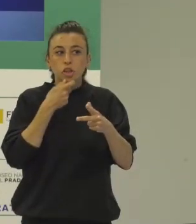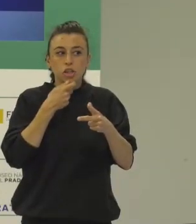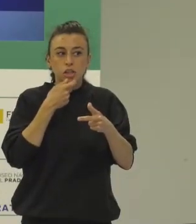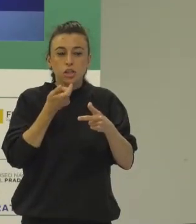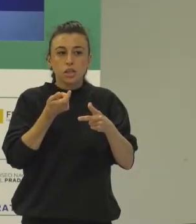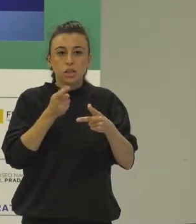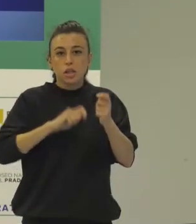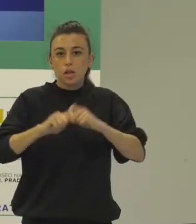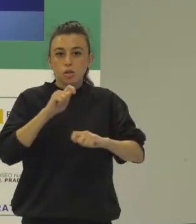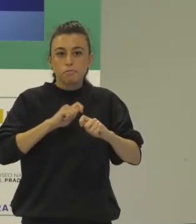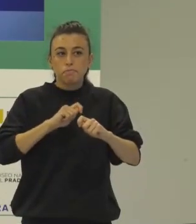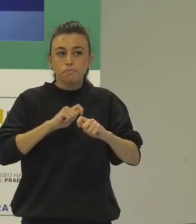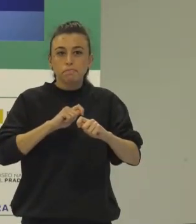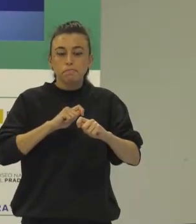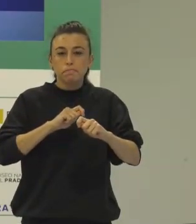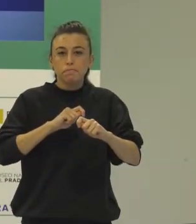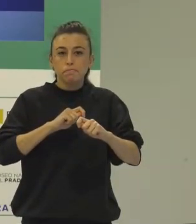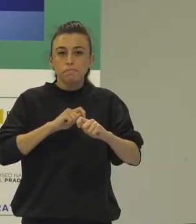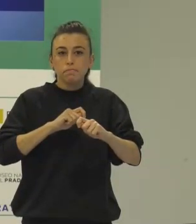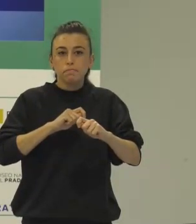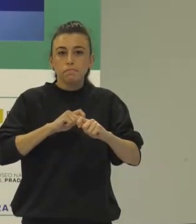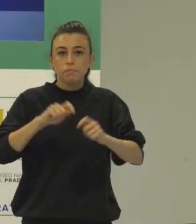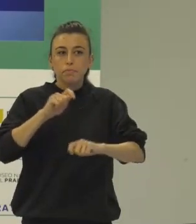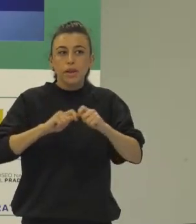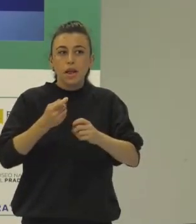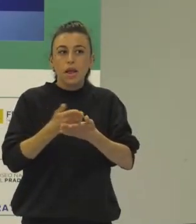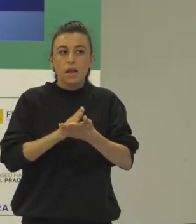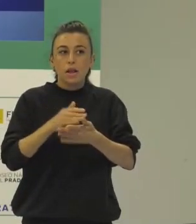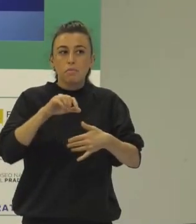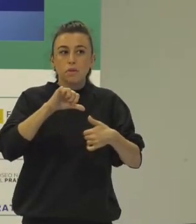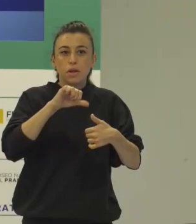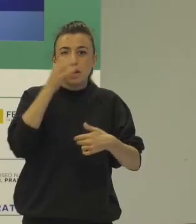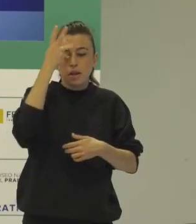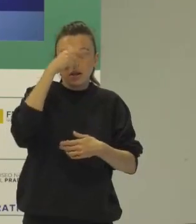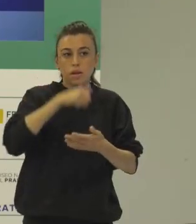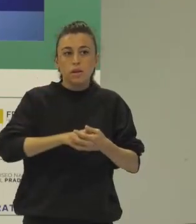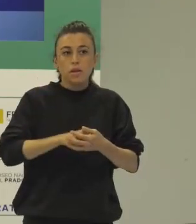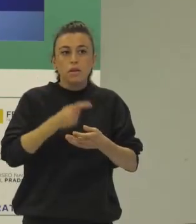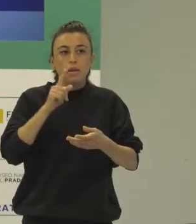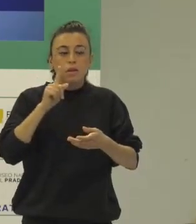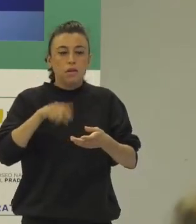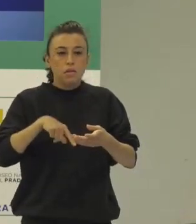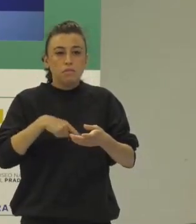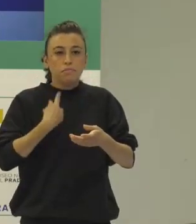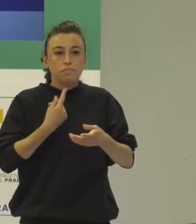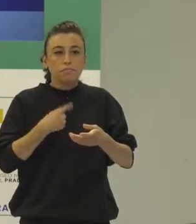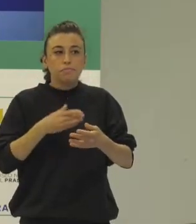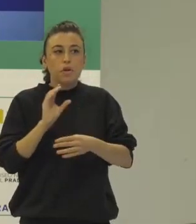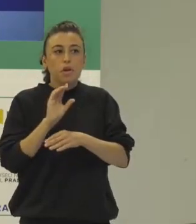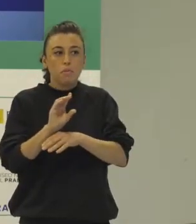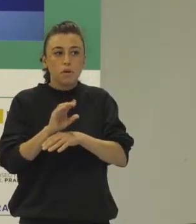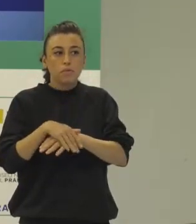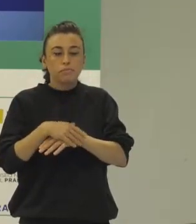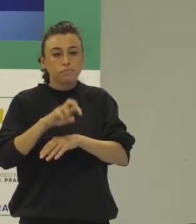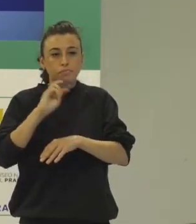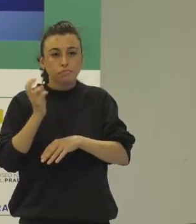Journalists, el de la Sociedad Interamericana de Prensa, SIP, y la beca Michael Jacobs de la Fundación Gabo. Y ha publicado hace muy